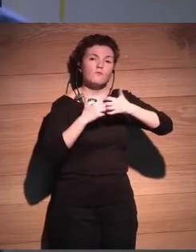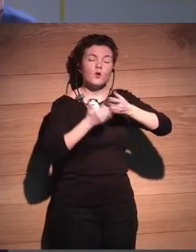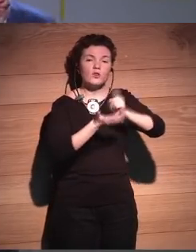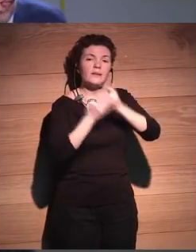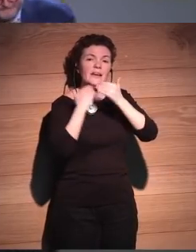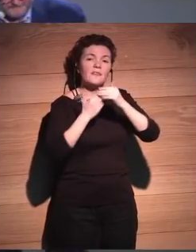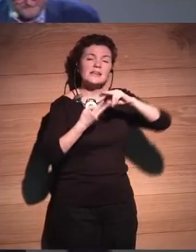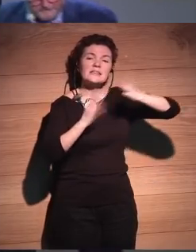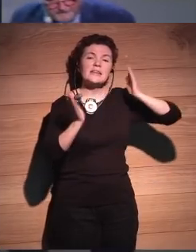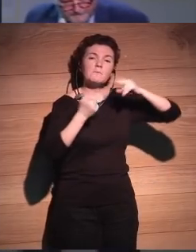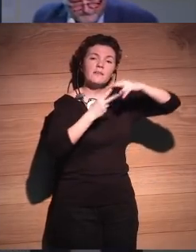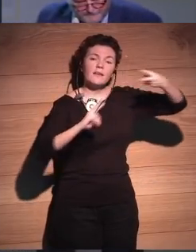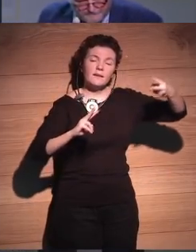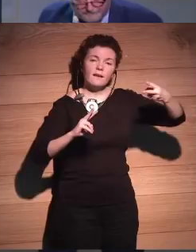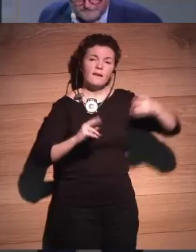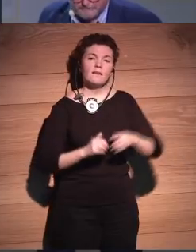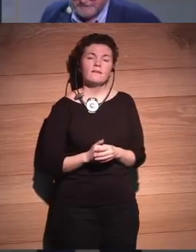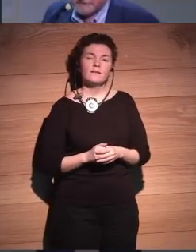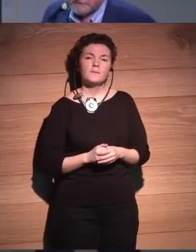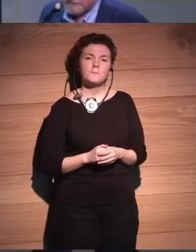resultado de la terapia génica y